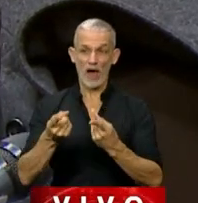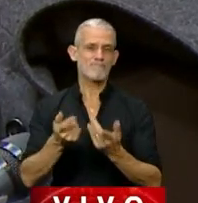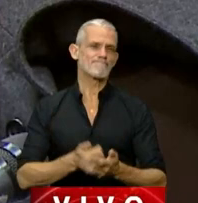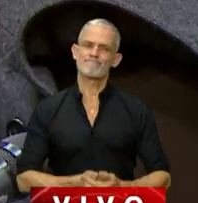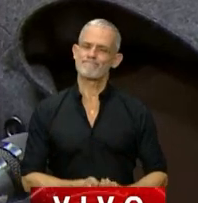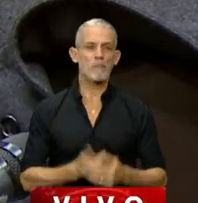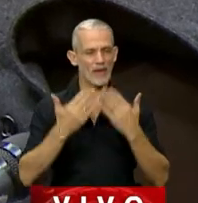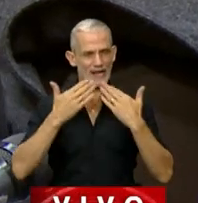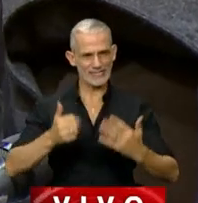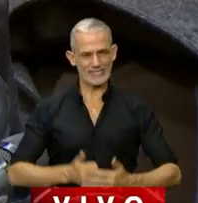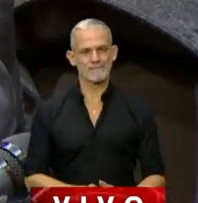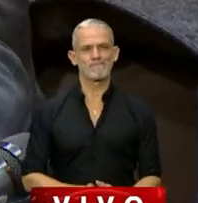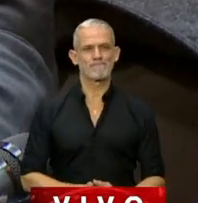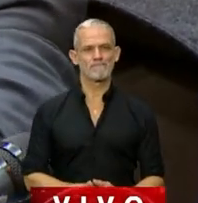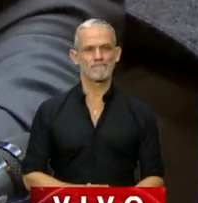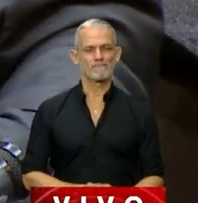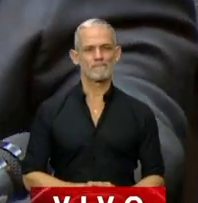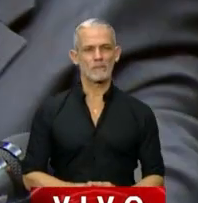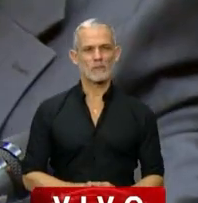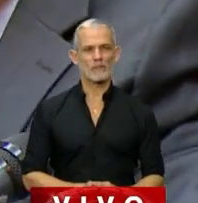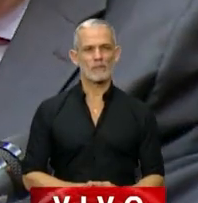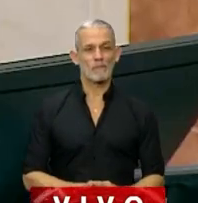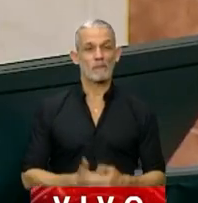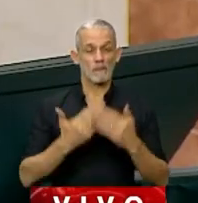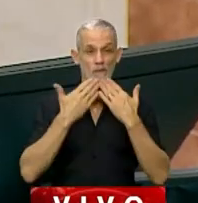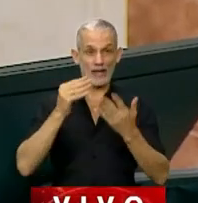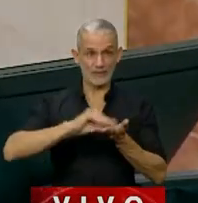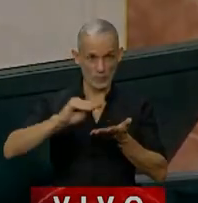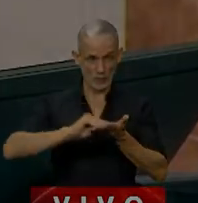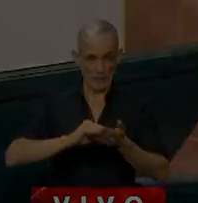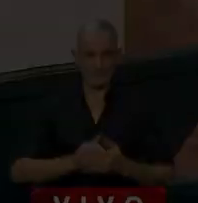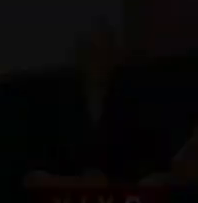lograr. Gracias, señor presidente. Gracias, diputado.